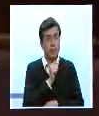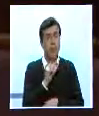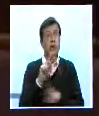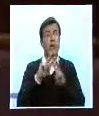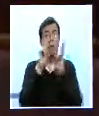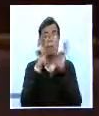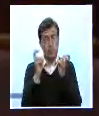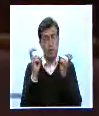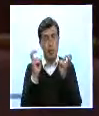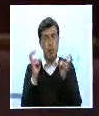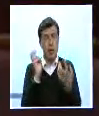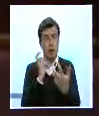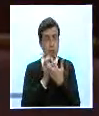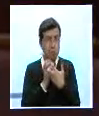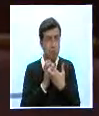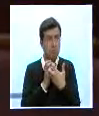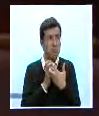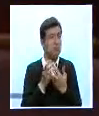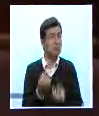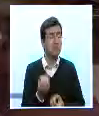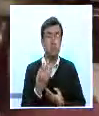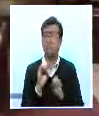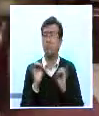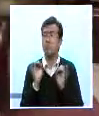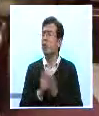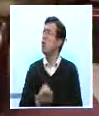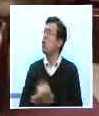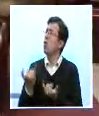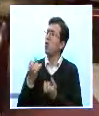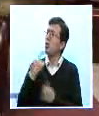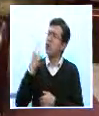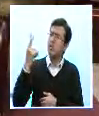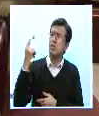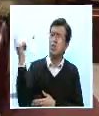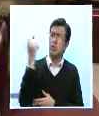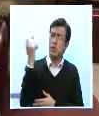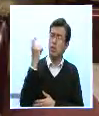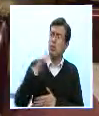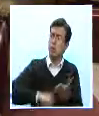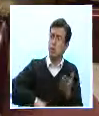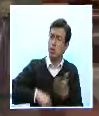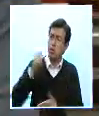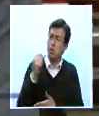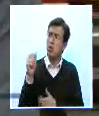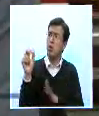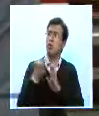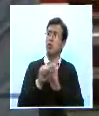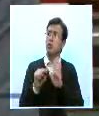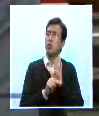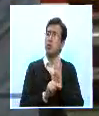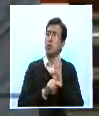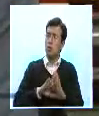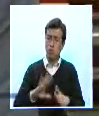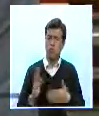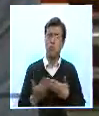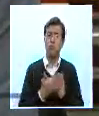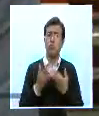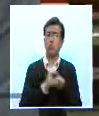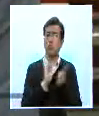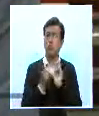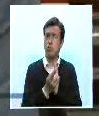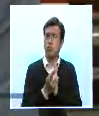con el tema claro porque es lo que ahora se dice es que se menciona como necesidad para aprobar esta normativa incorporar esta reforma y